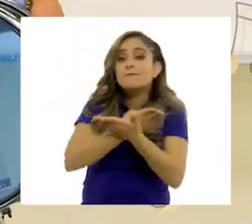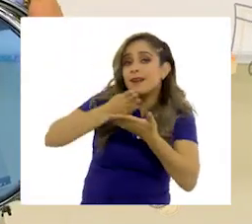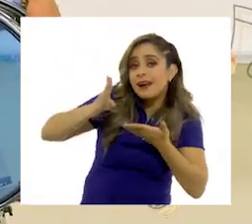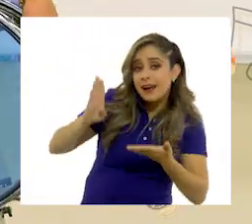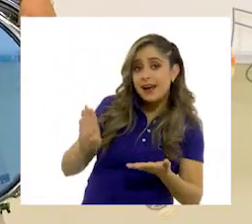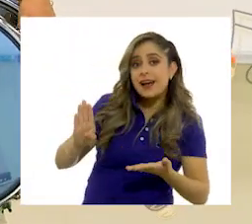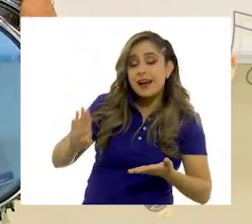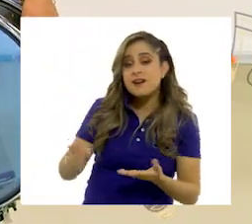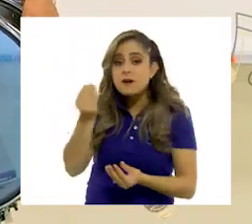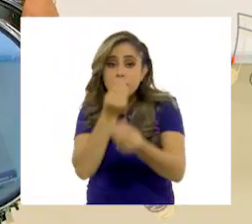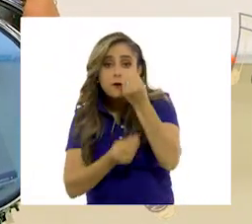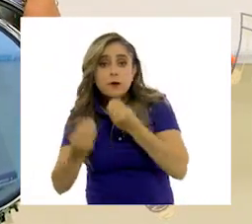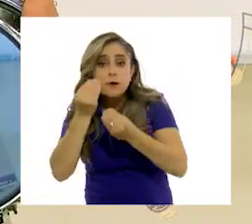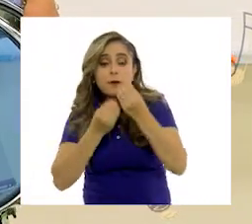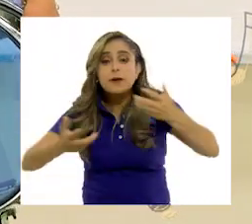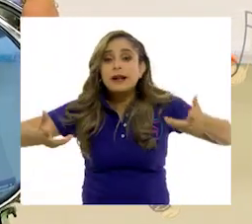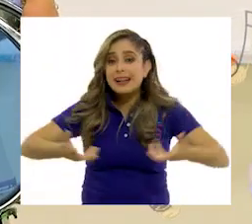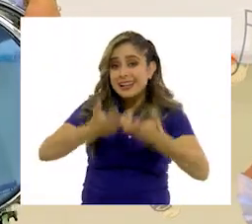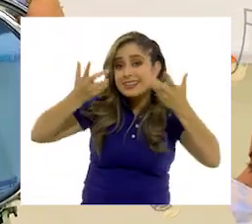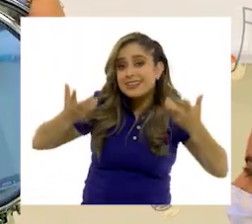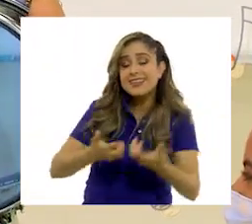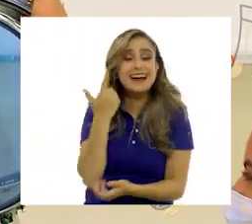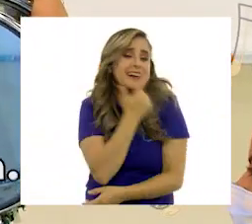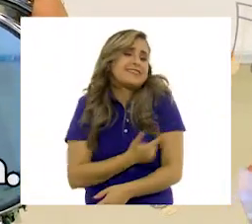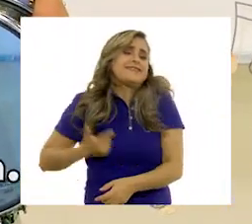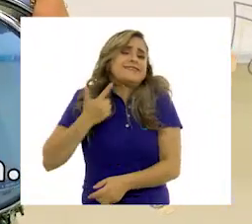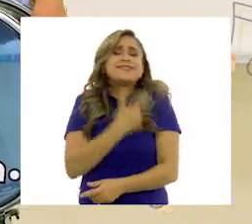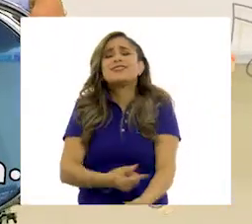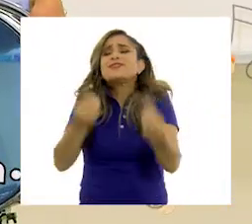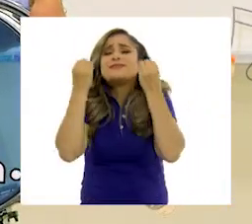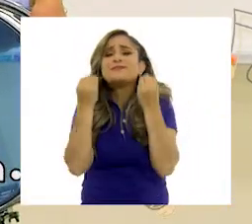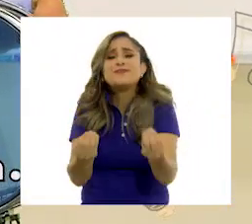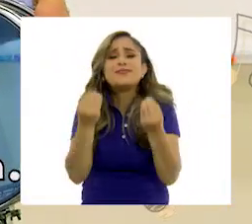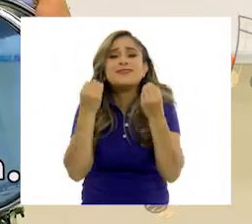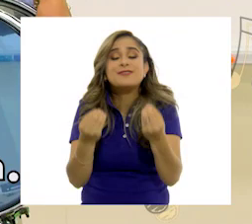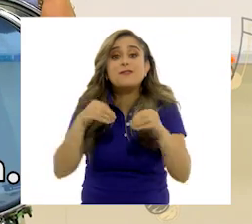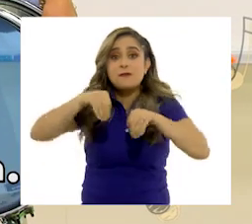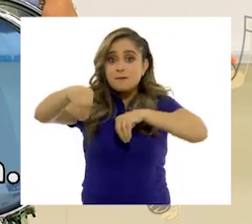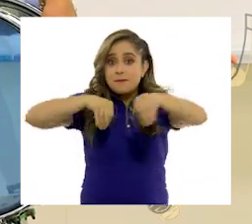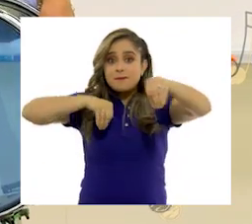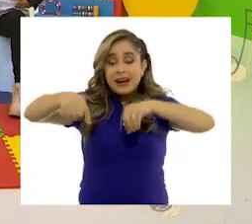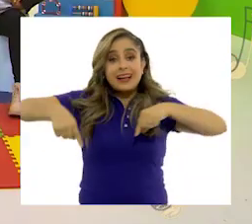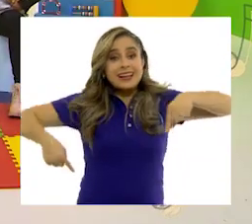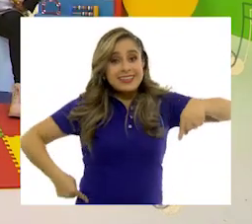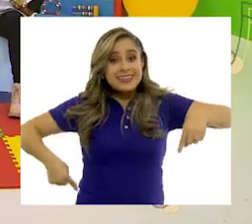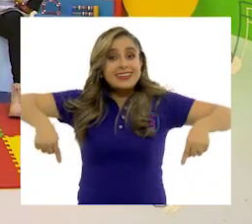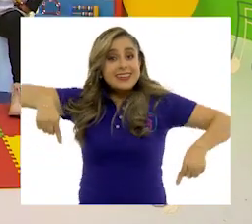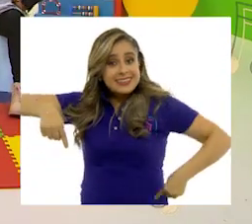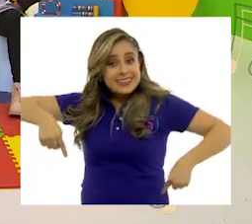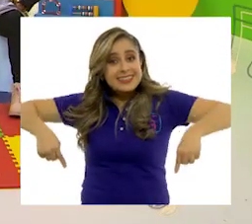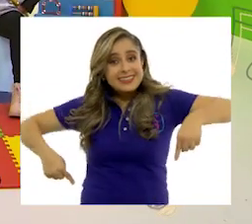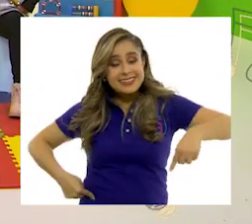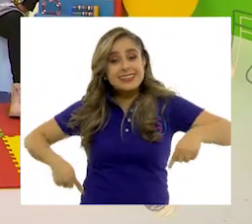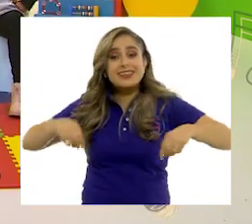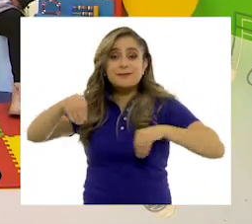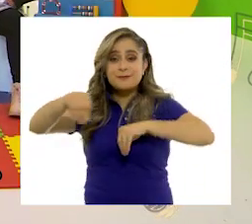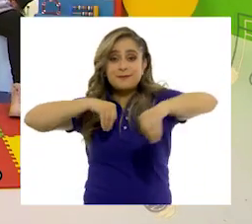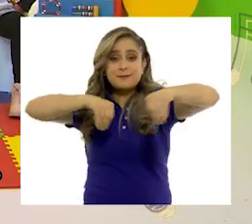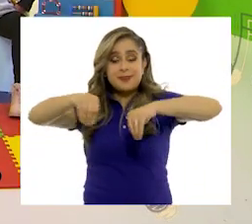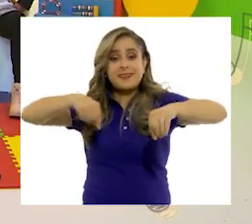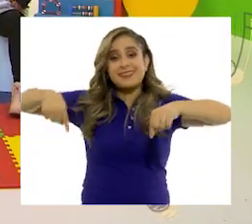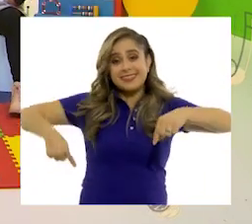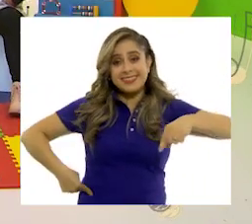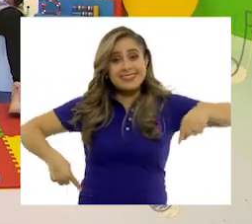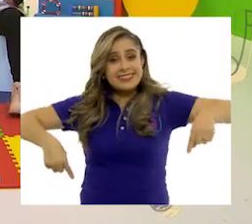blanco come lechuga y le gusta tanto que mueve la cintura. Así, así, así, la